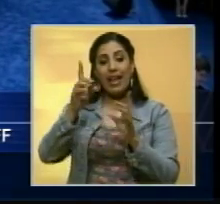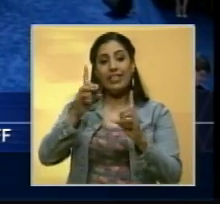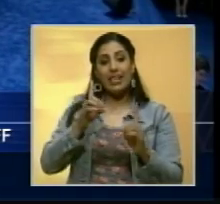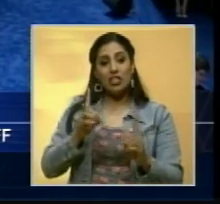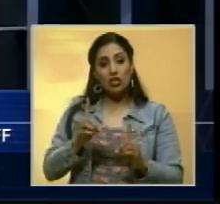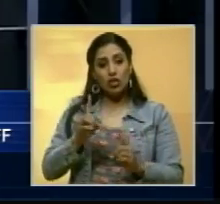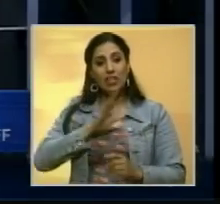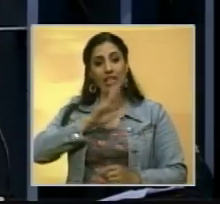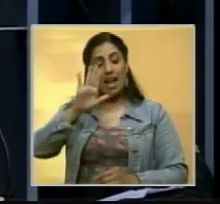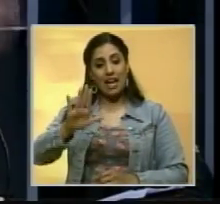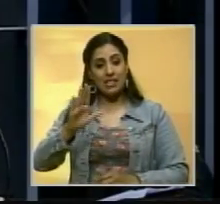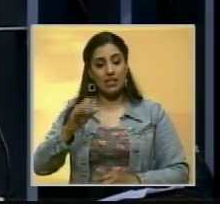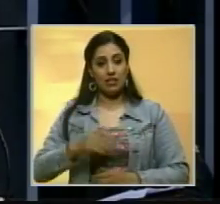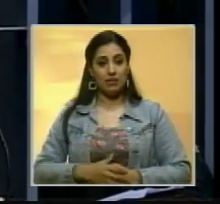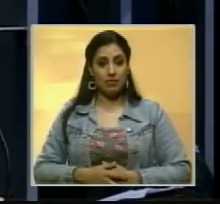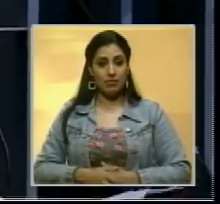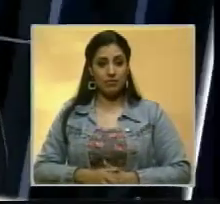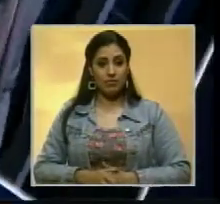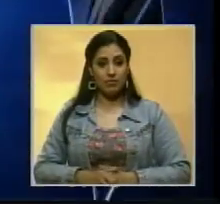decisiones tomadas por el Senado.